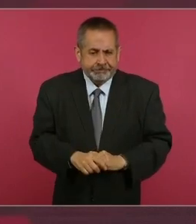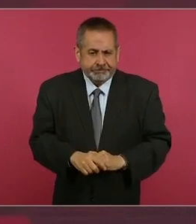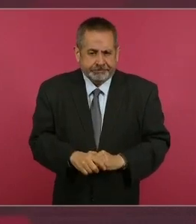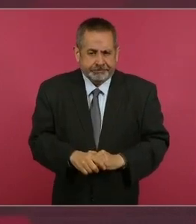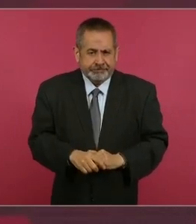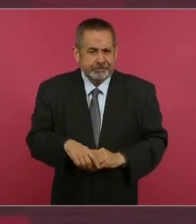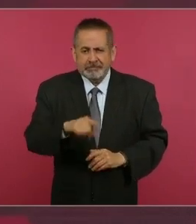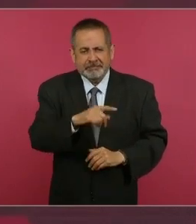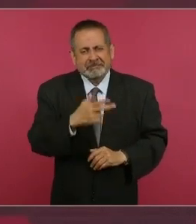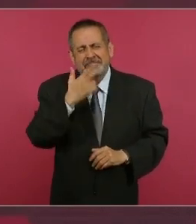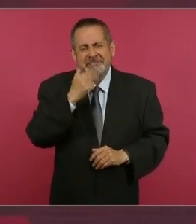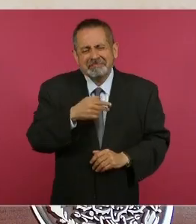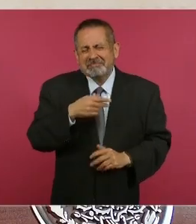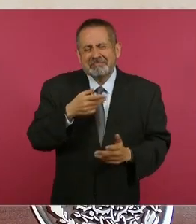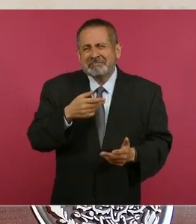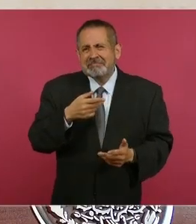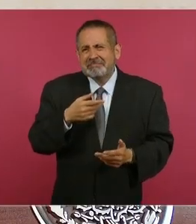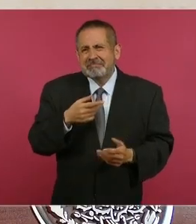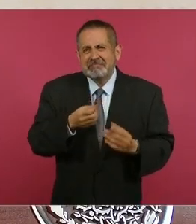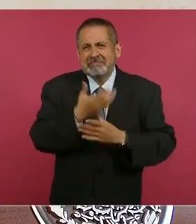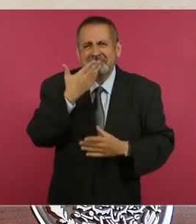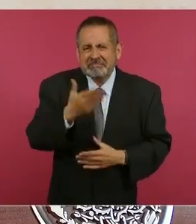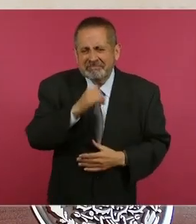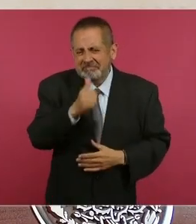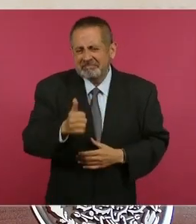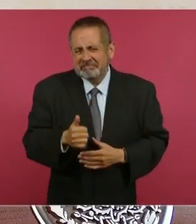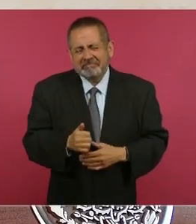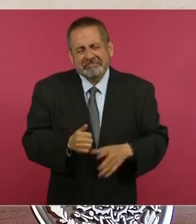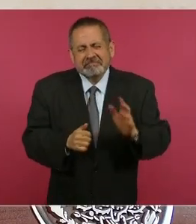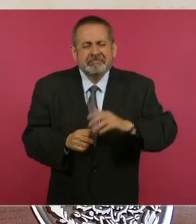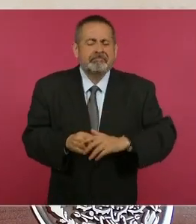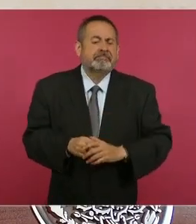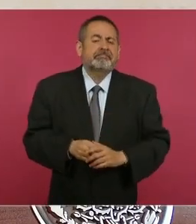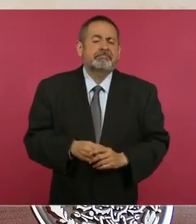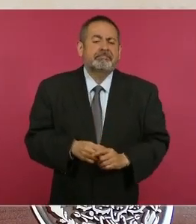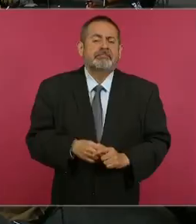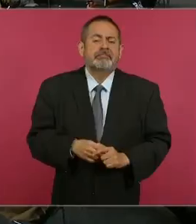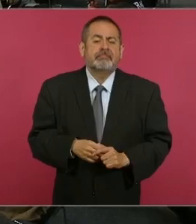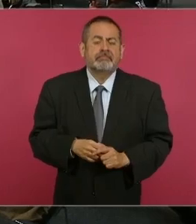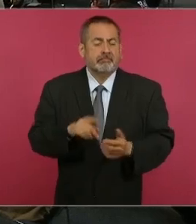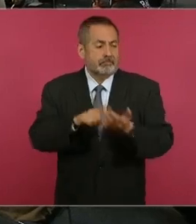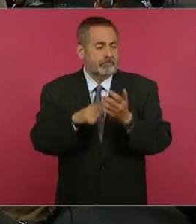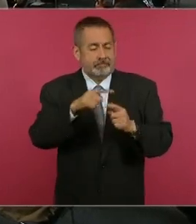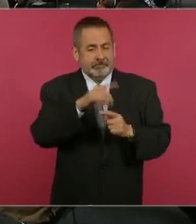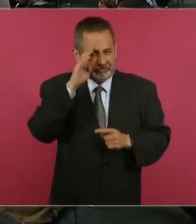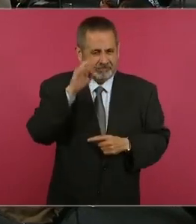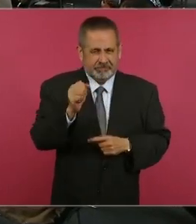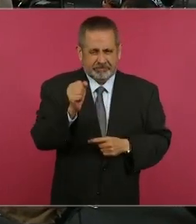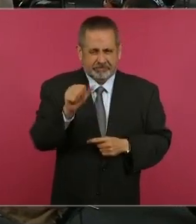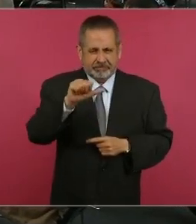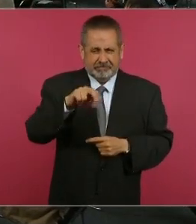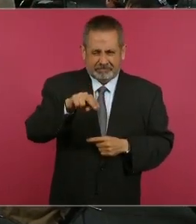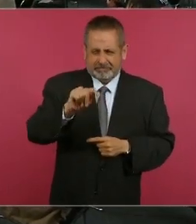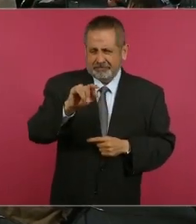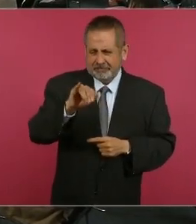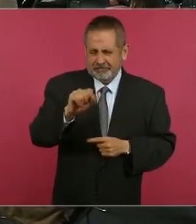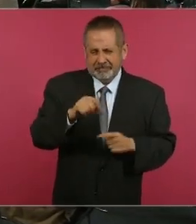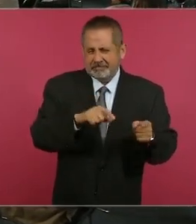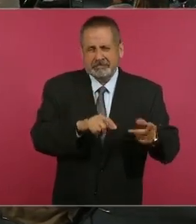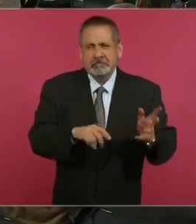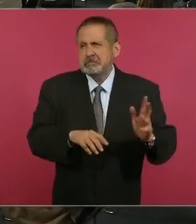y no les funciona, ¿no?, porque el señor Santis